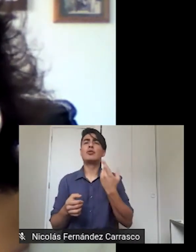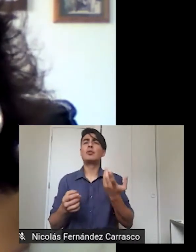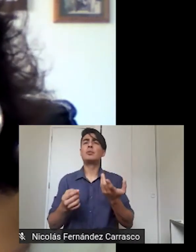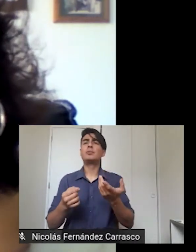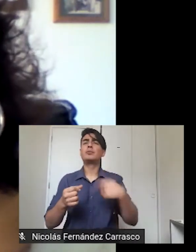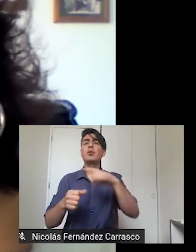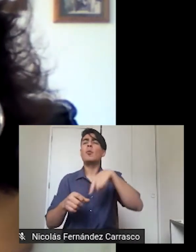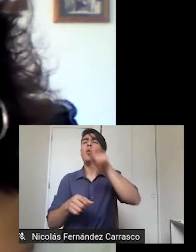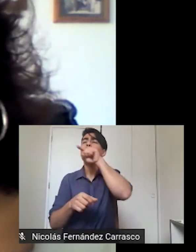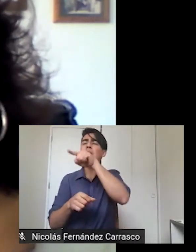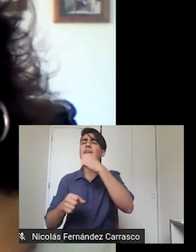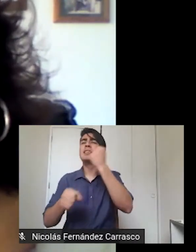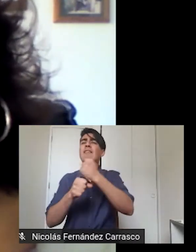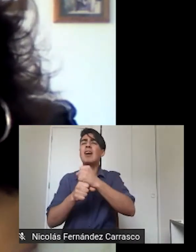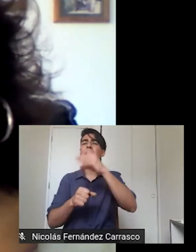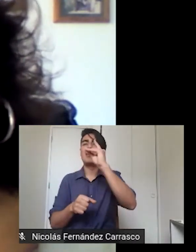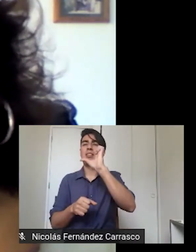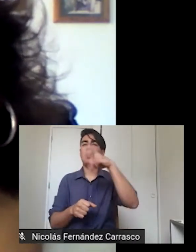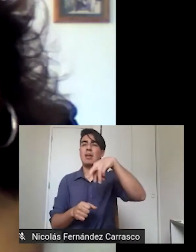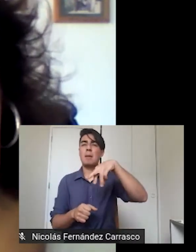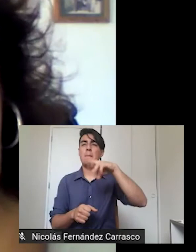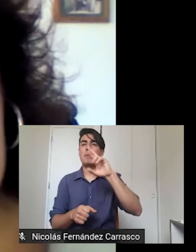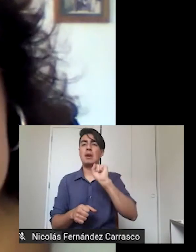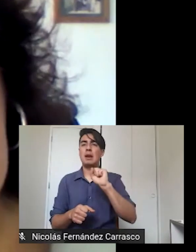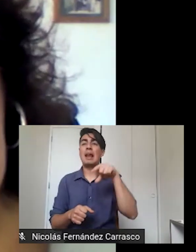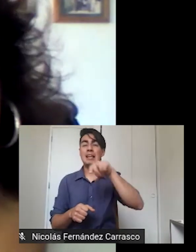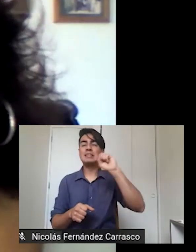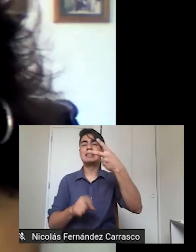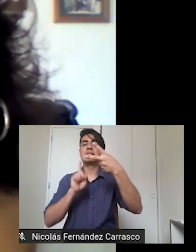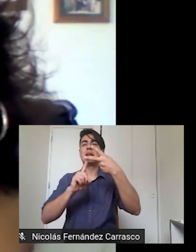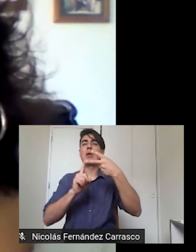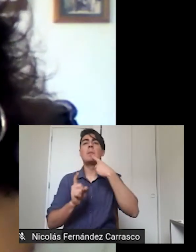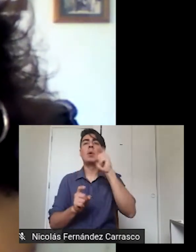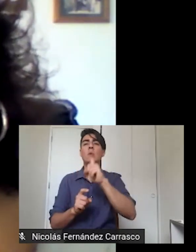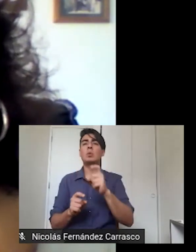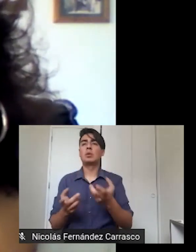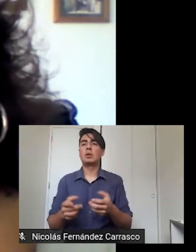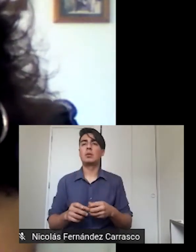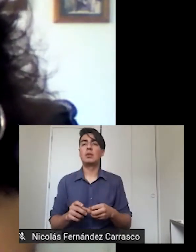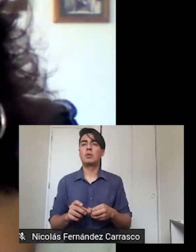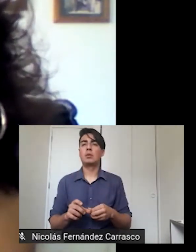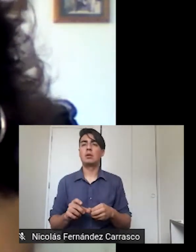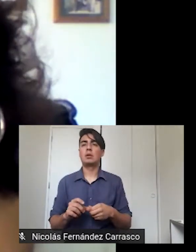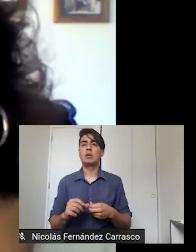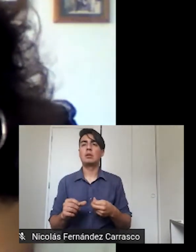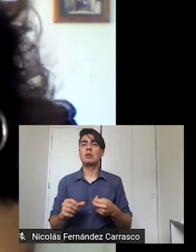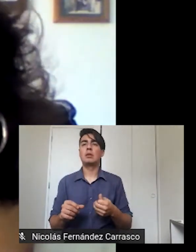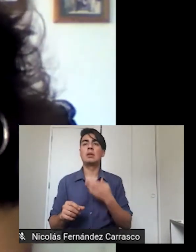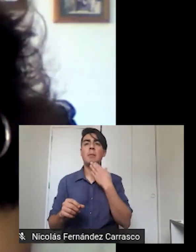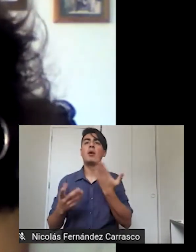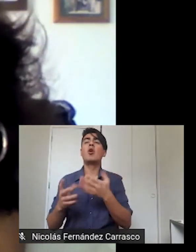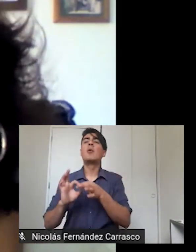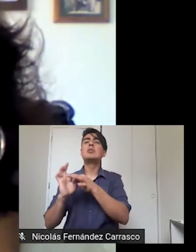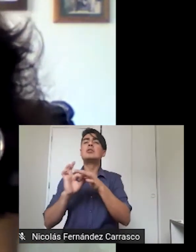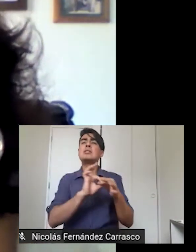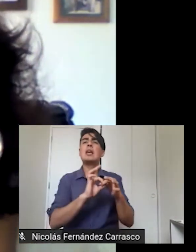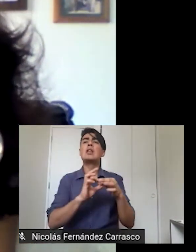O también asociado con el tema del racismo estudiantil, ¿no es cierto?, respecto de esto también se asocia. ¿Ya?